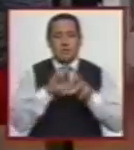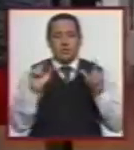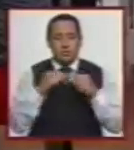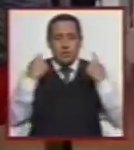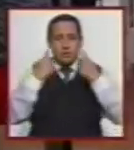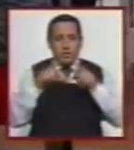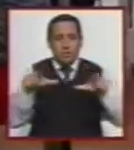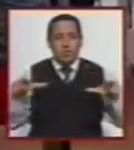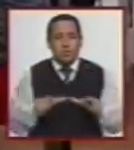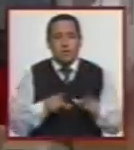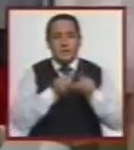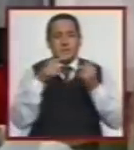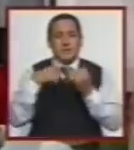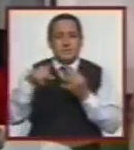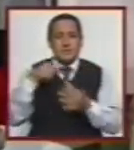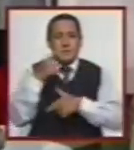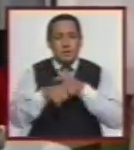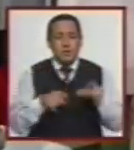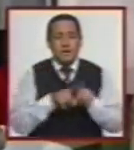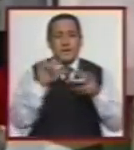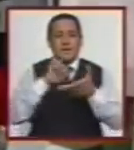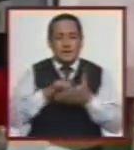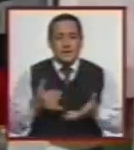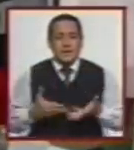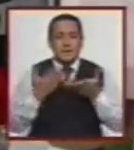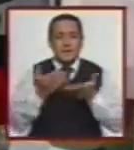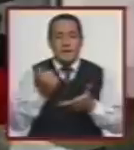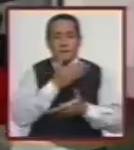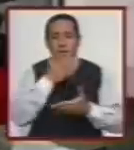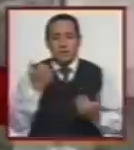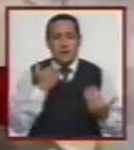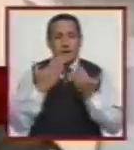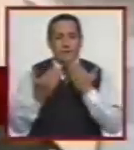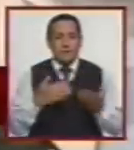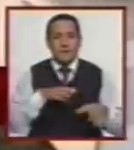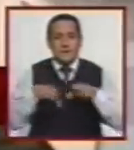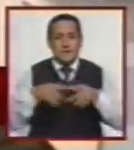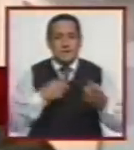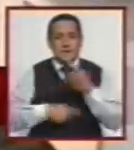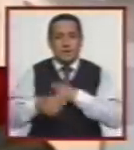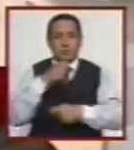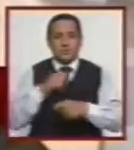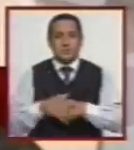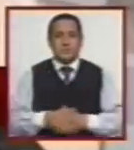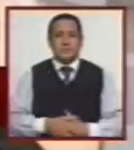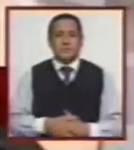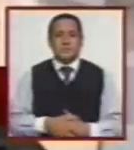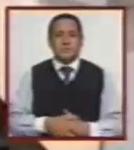sector privado y en la sociedad, el cual permitirá mejorar la forma de hacer negocio.